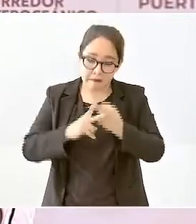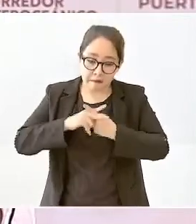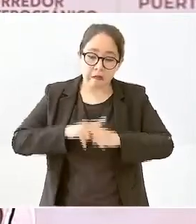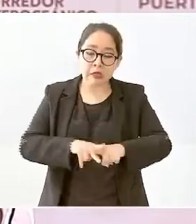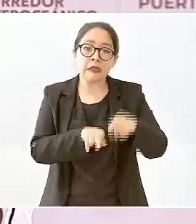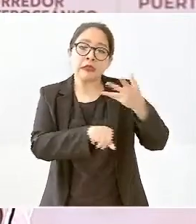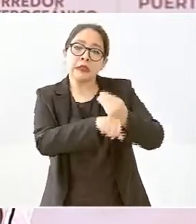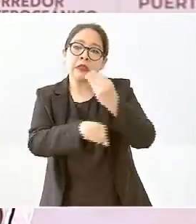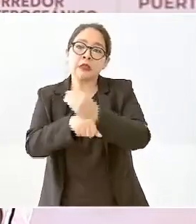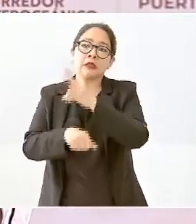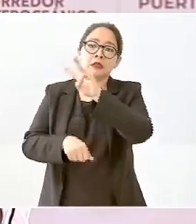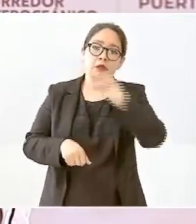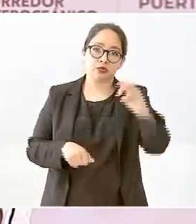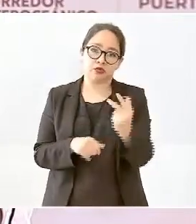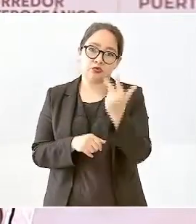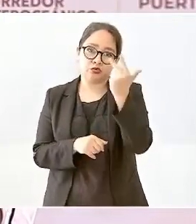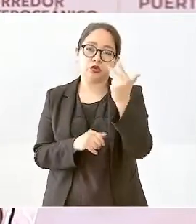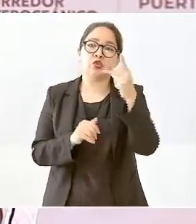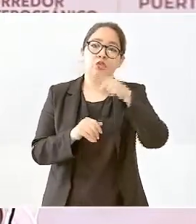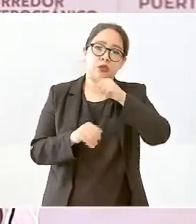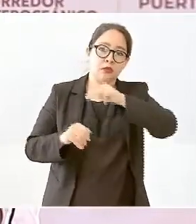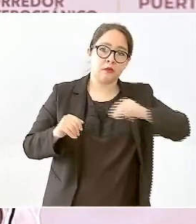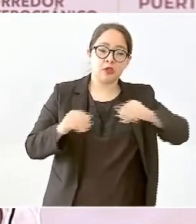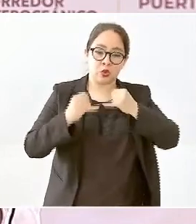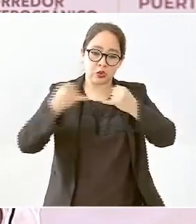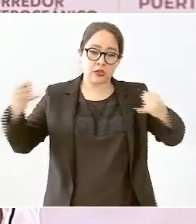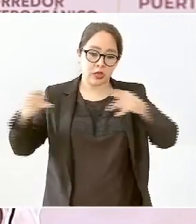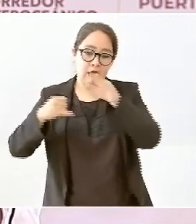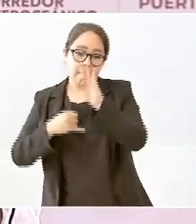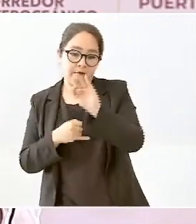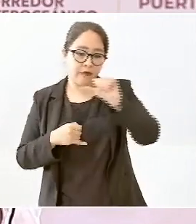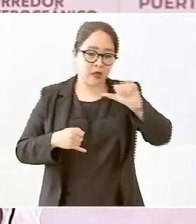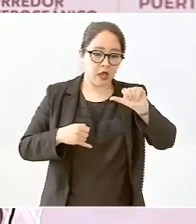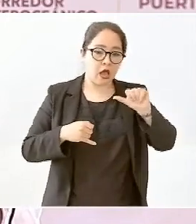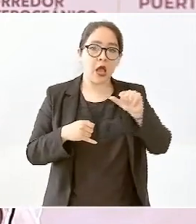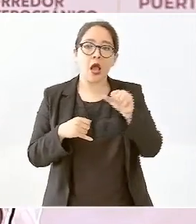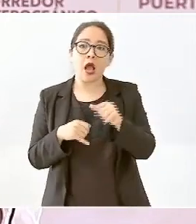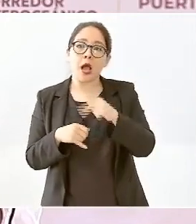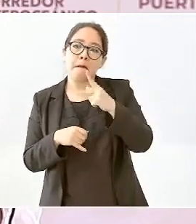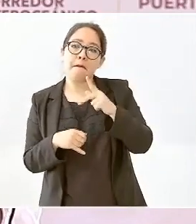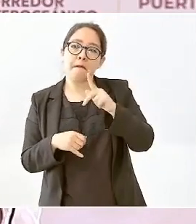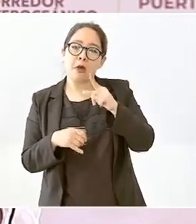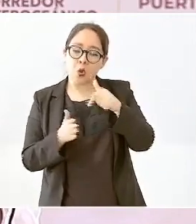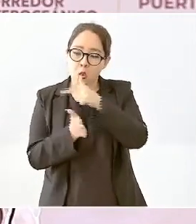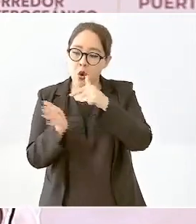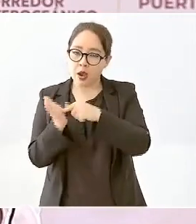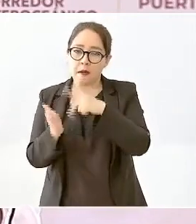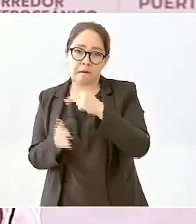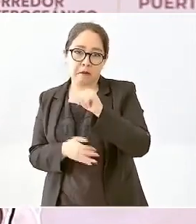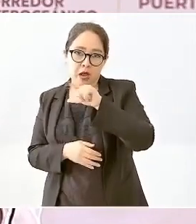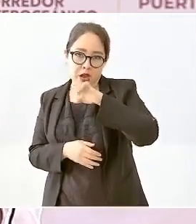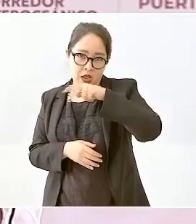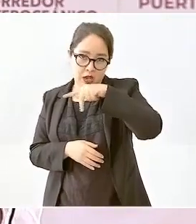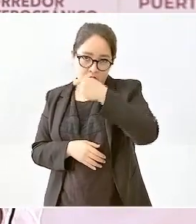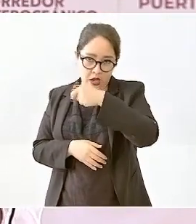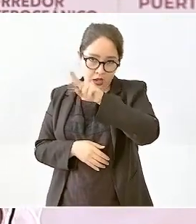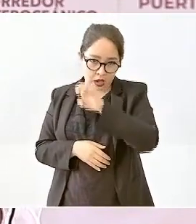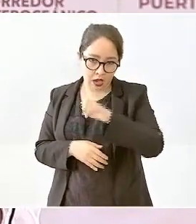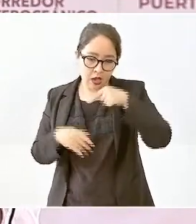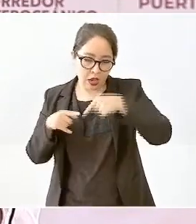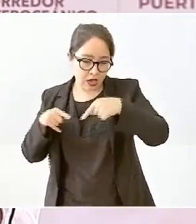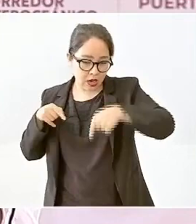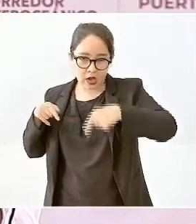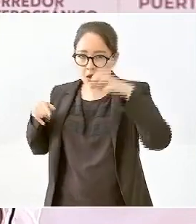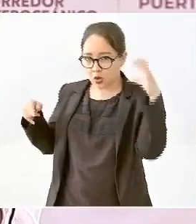los 308 kilómetros de la línea FA entre Palenque y este puerto, con una inversión aproximada